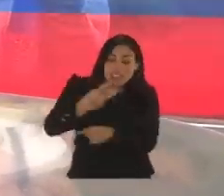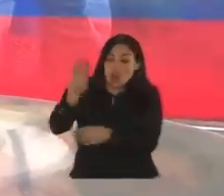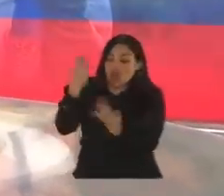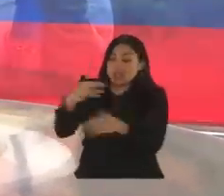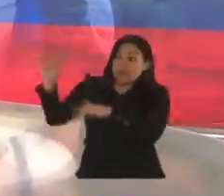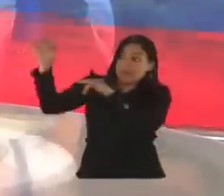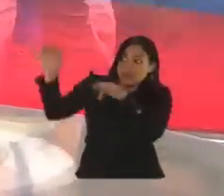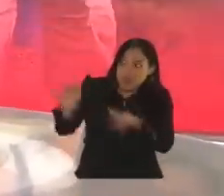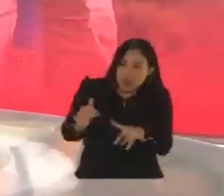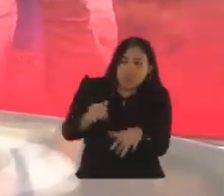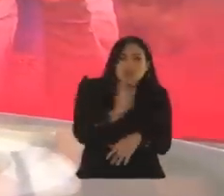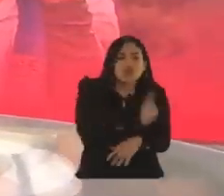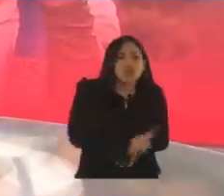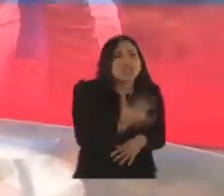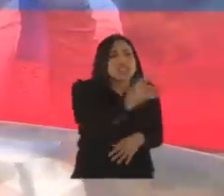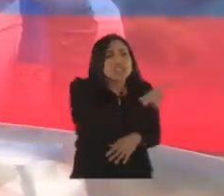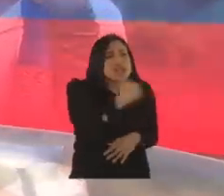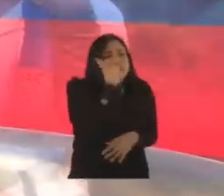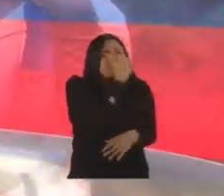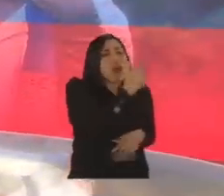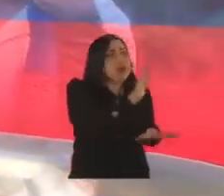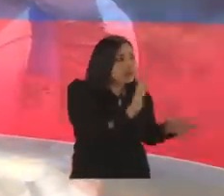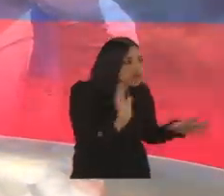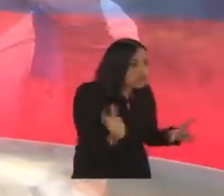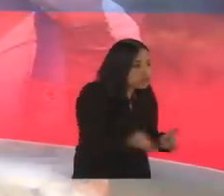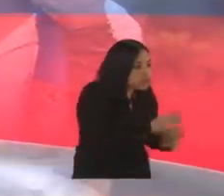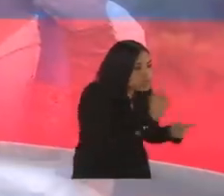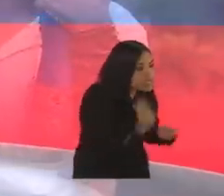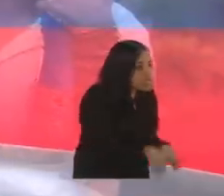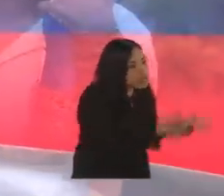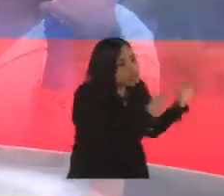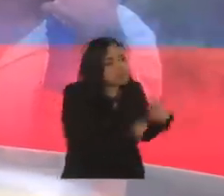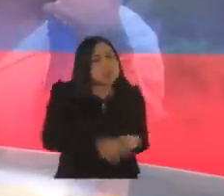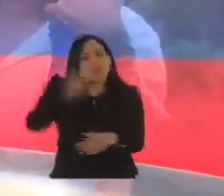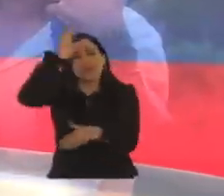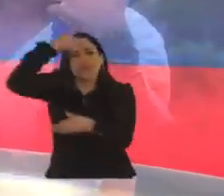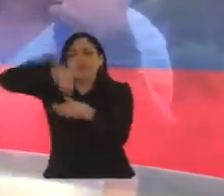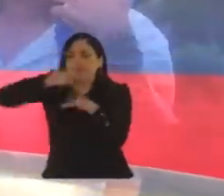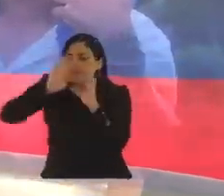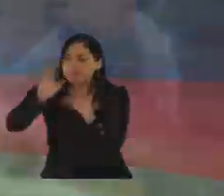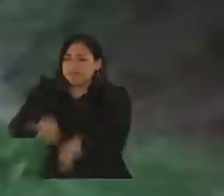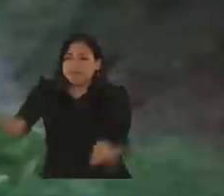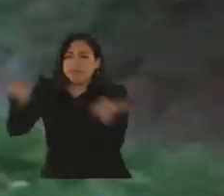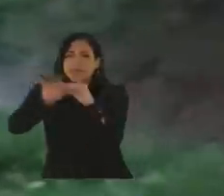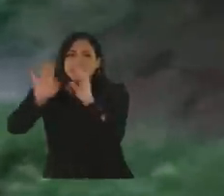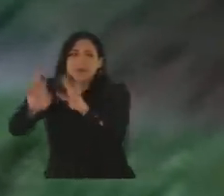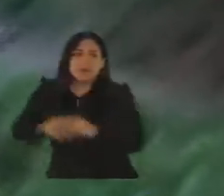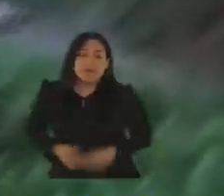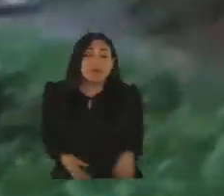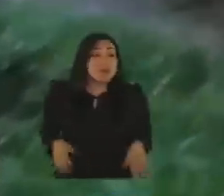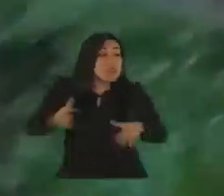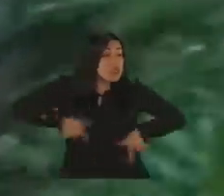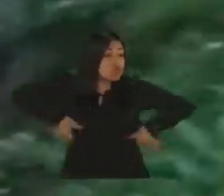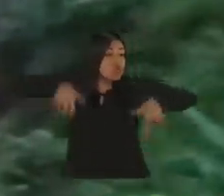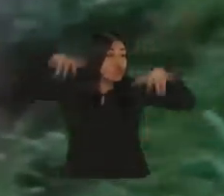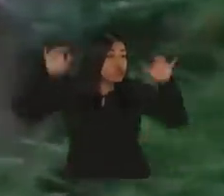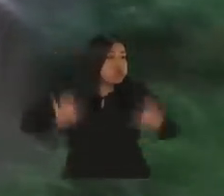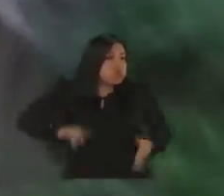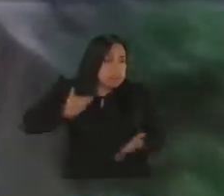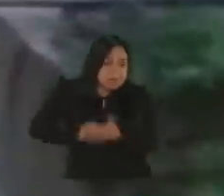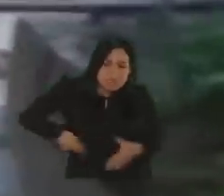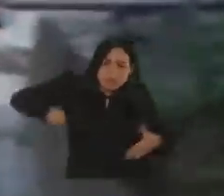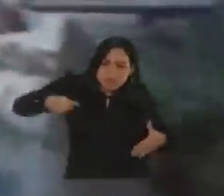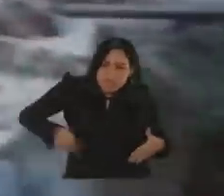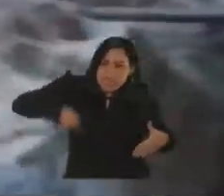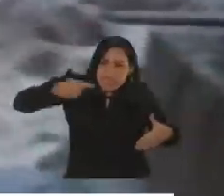zona. Fueron trasladados al casco urbano donde recibieron la atención que necesitaban. Las fuertes y constantes